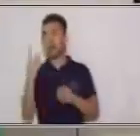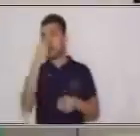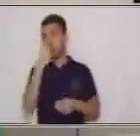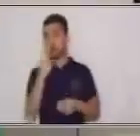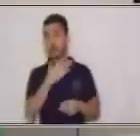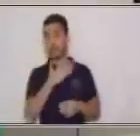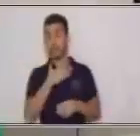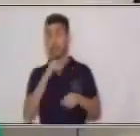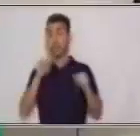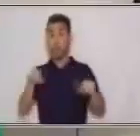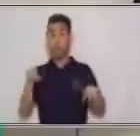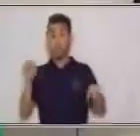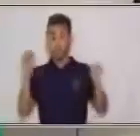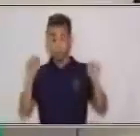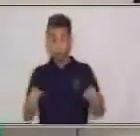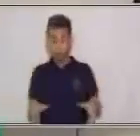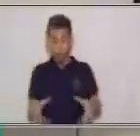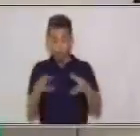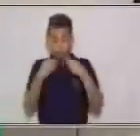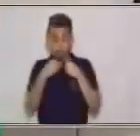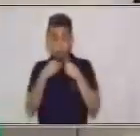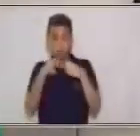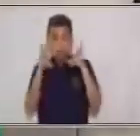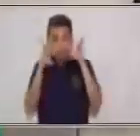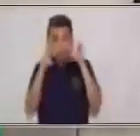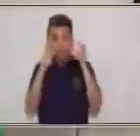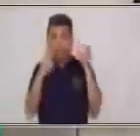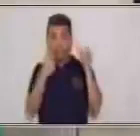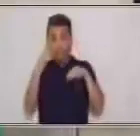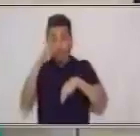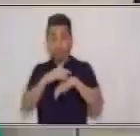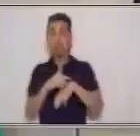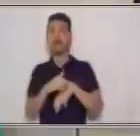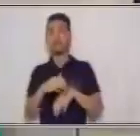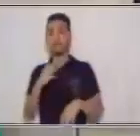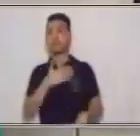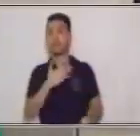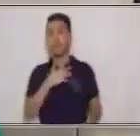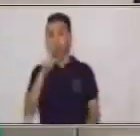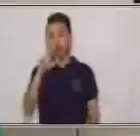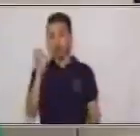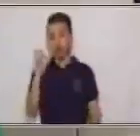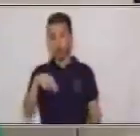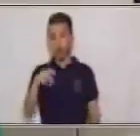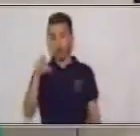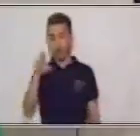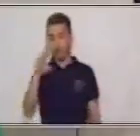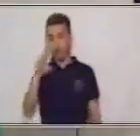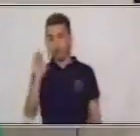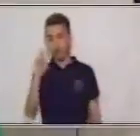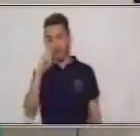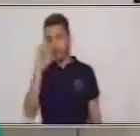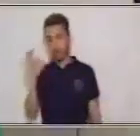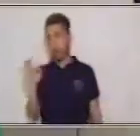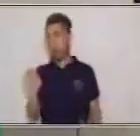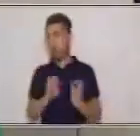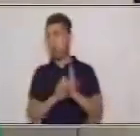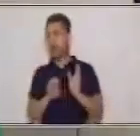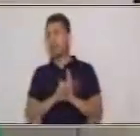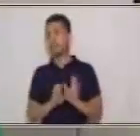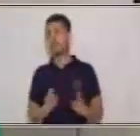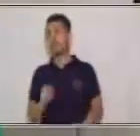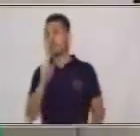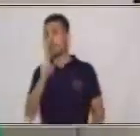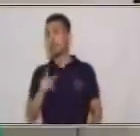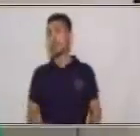sustantivo que se pueda percibir con los sentidos se le denomina como sustantivo concreto. Por ejemplo, tú vives